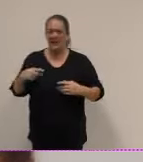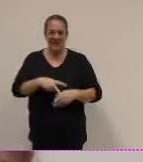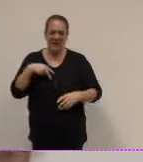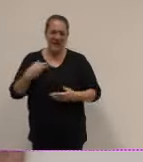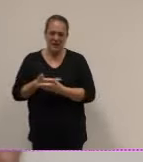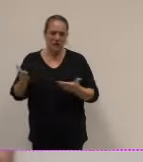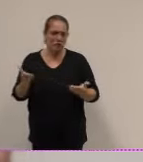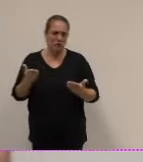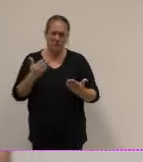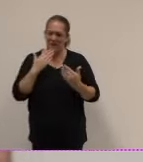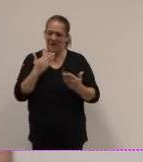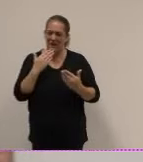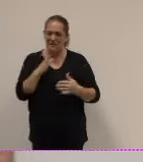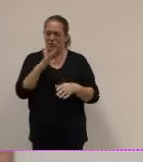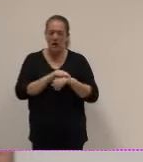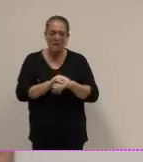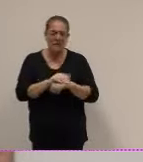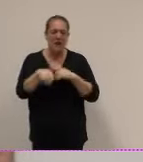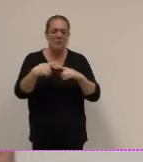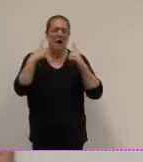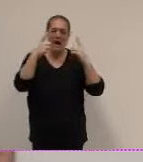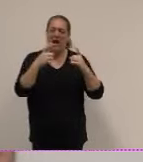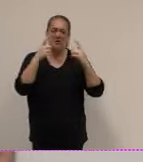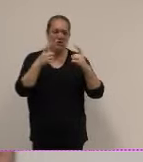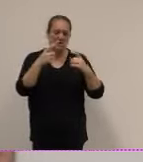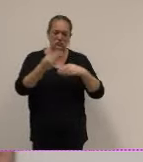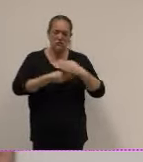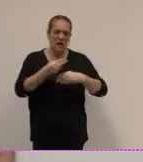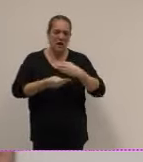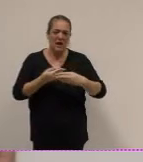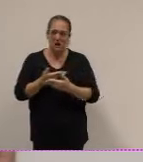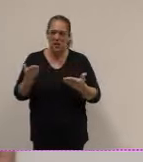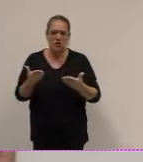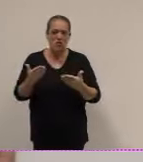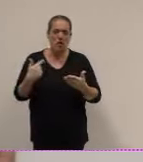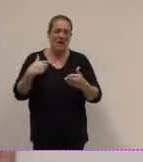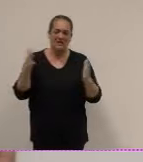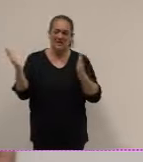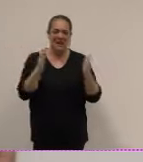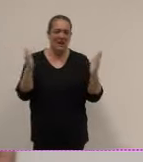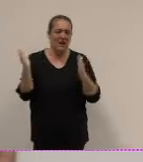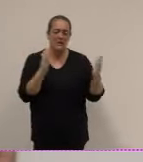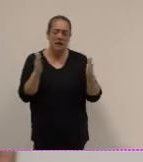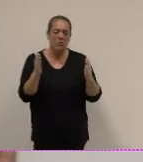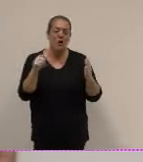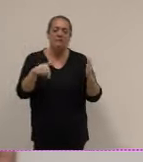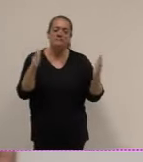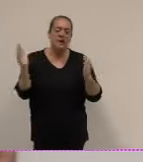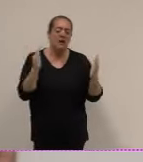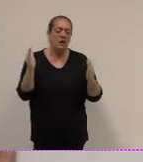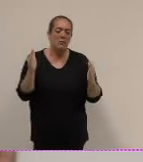nosotros, agradecerle la amistad y el esfuerzo que han realizado durante todo este tiempo, que ha sido, como digo, un